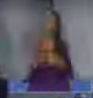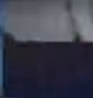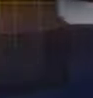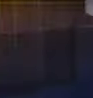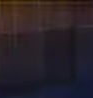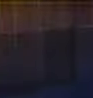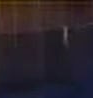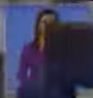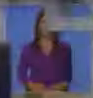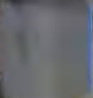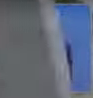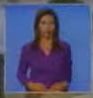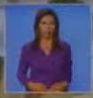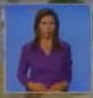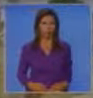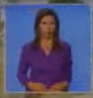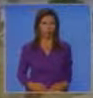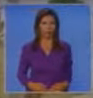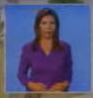escuchamos.